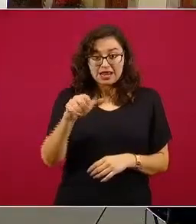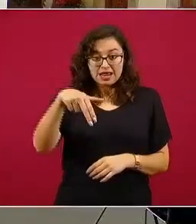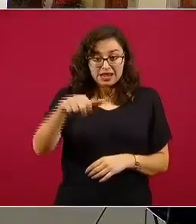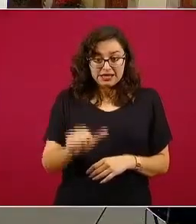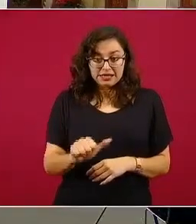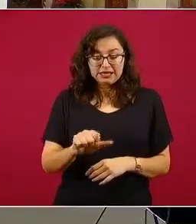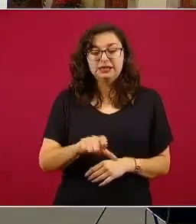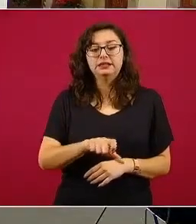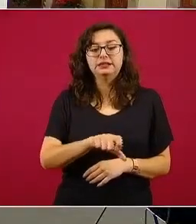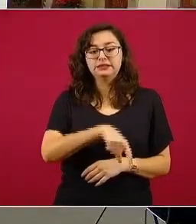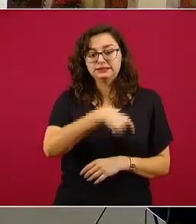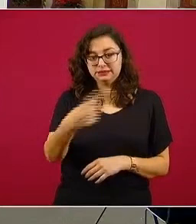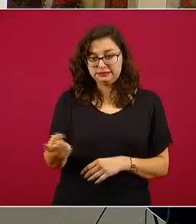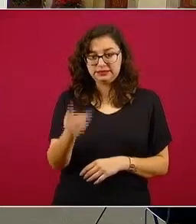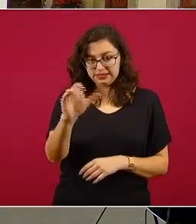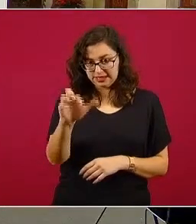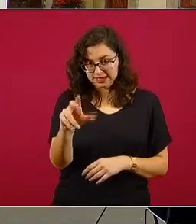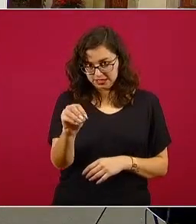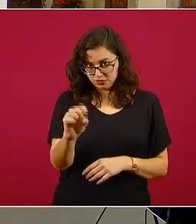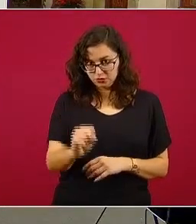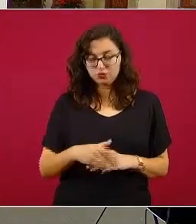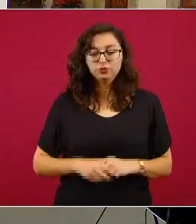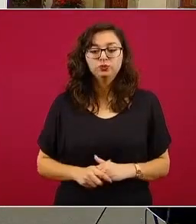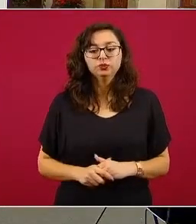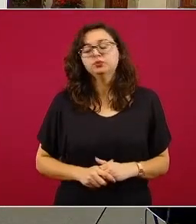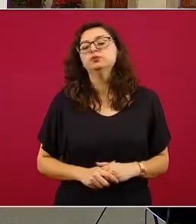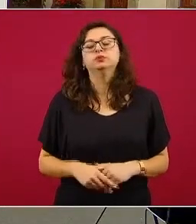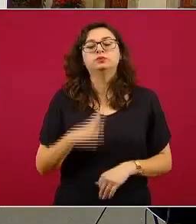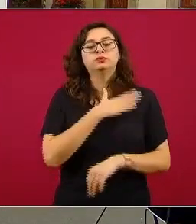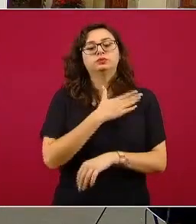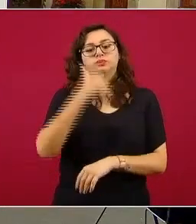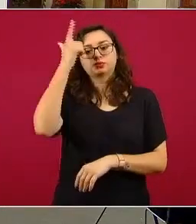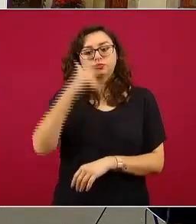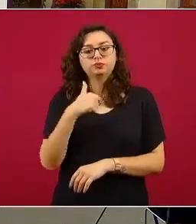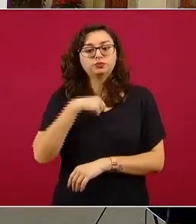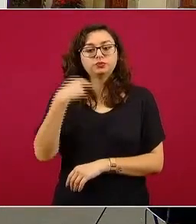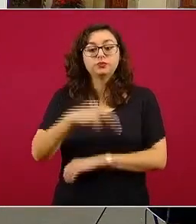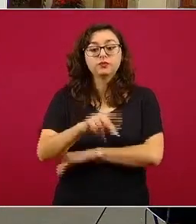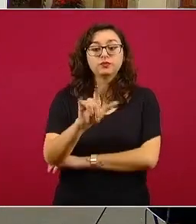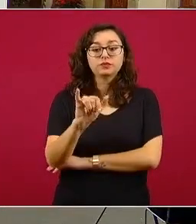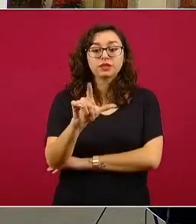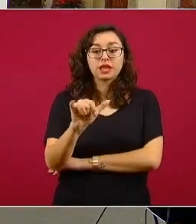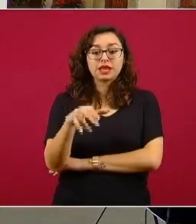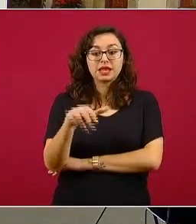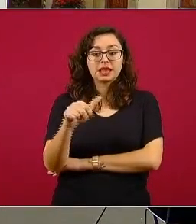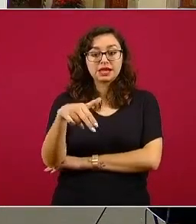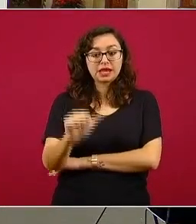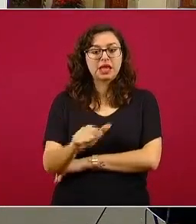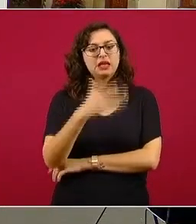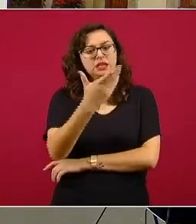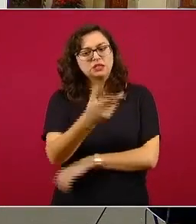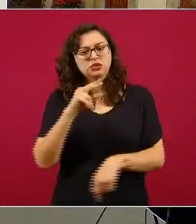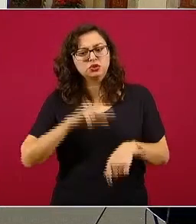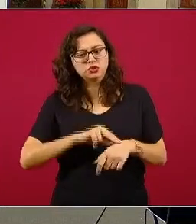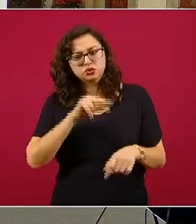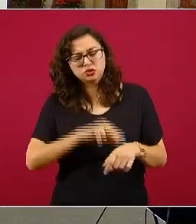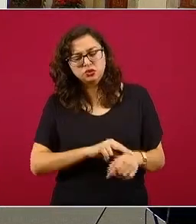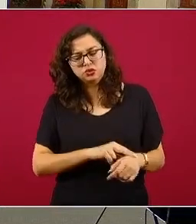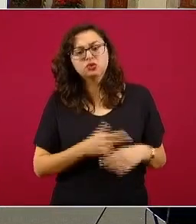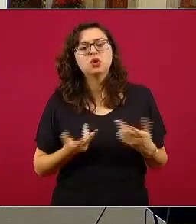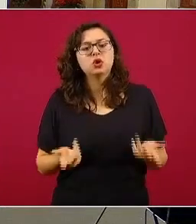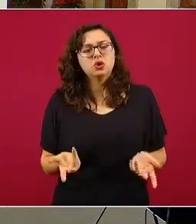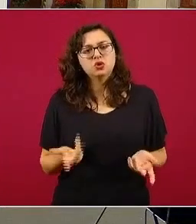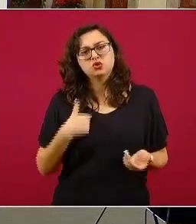Avaroa. Gracias. Buenas noches, Liliana Noble de Pulso Saludable. Doctor Esbarch, quisiera saber